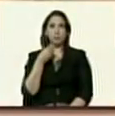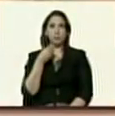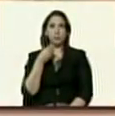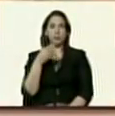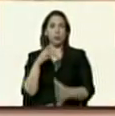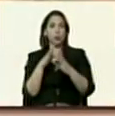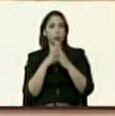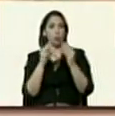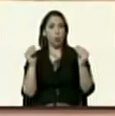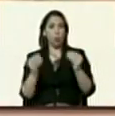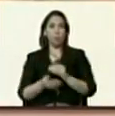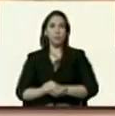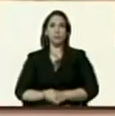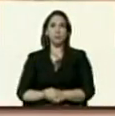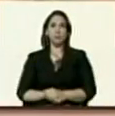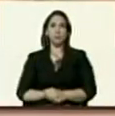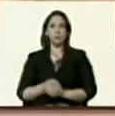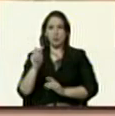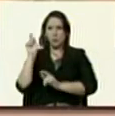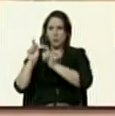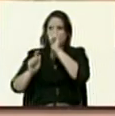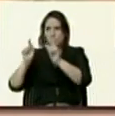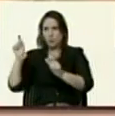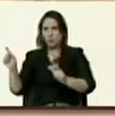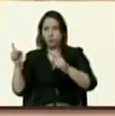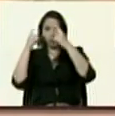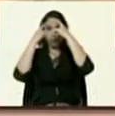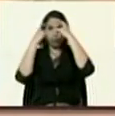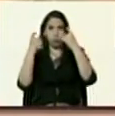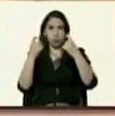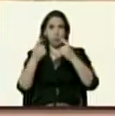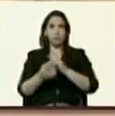todo su personal profesional,